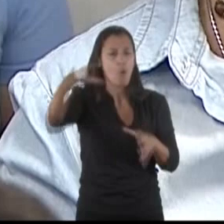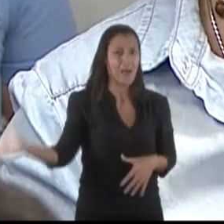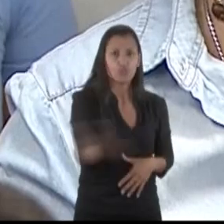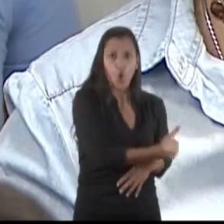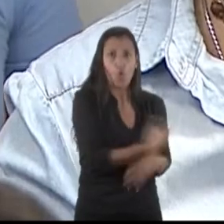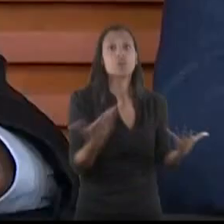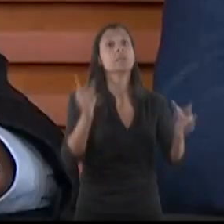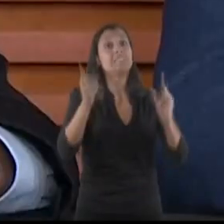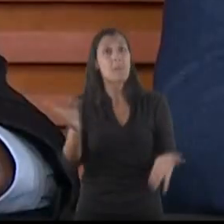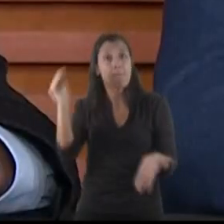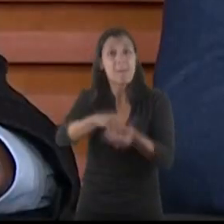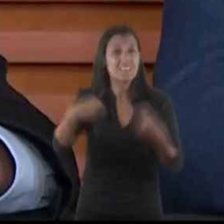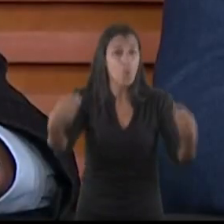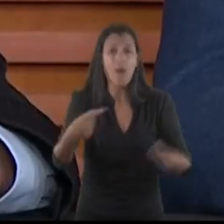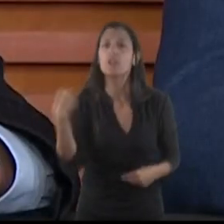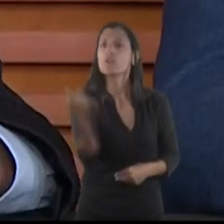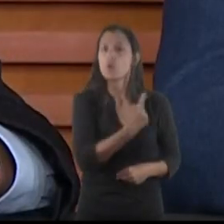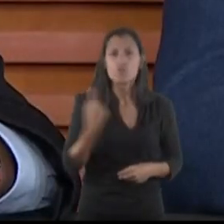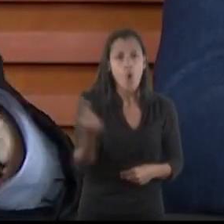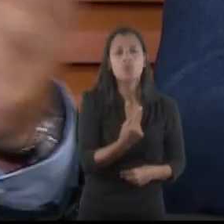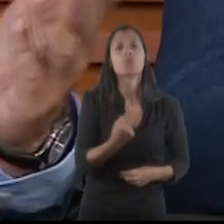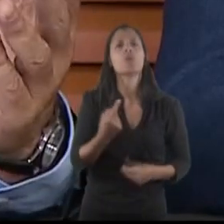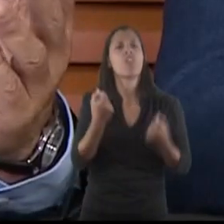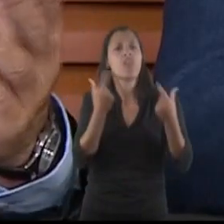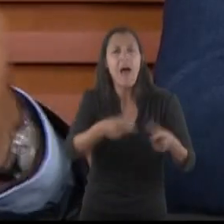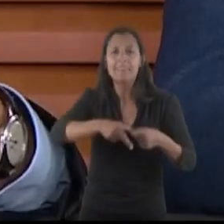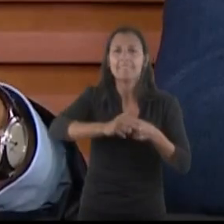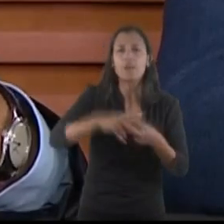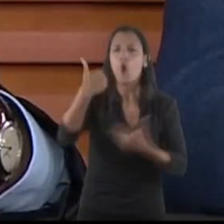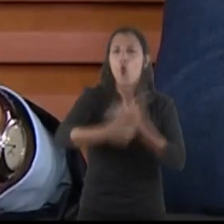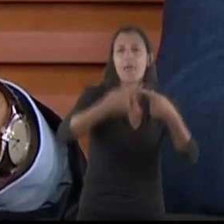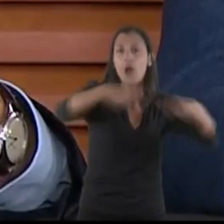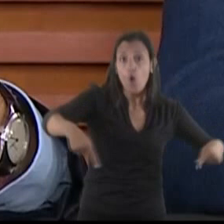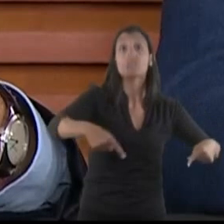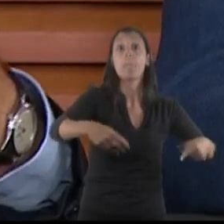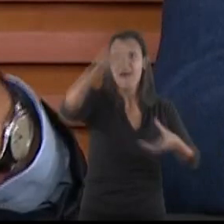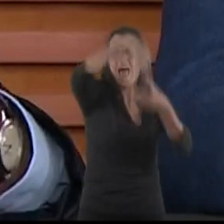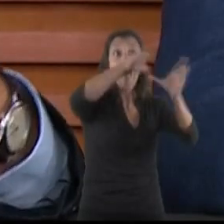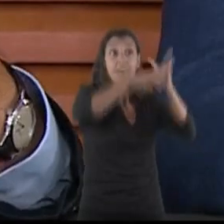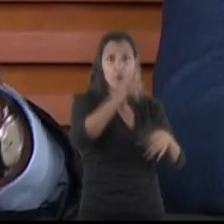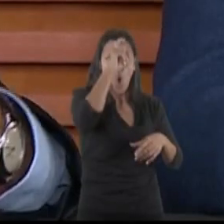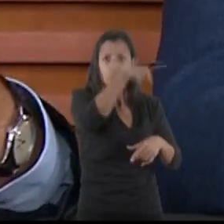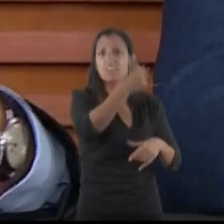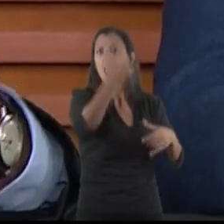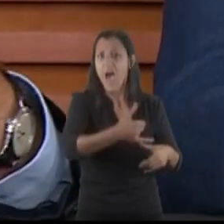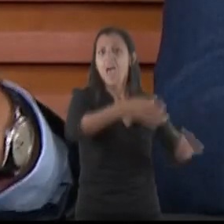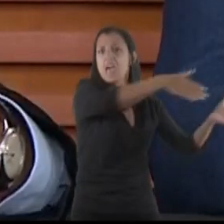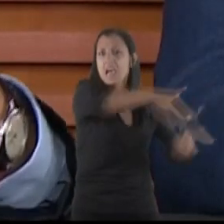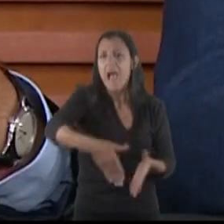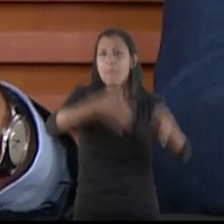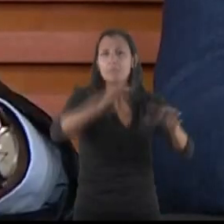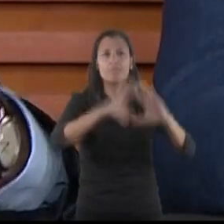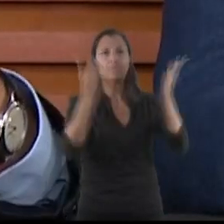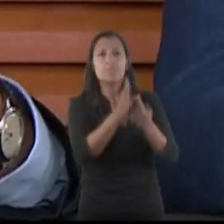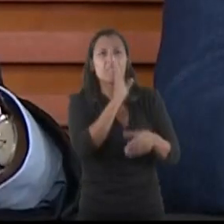Y además le pusimos toda la tecnología necesaria para que sean hospitales con camas de terapia